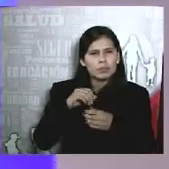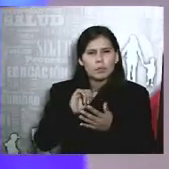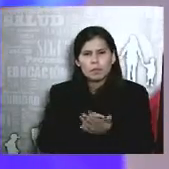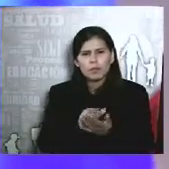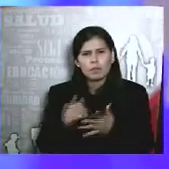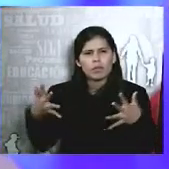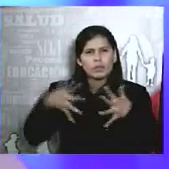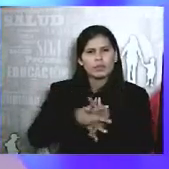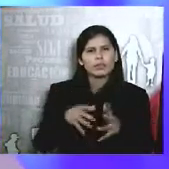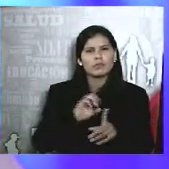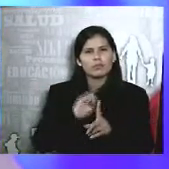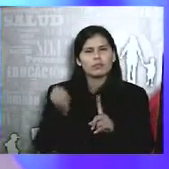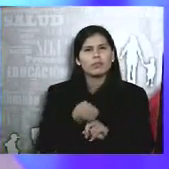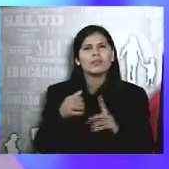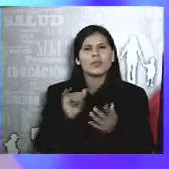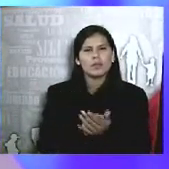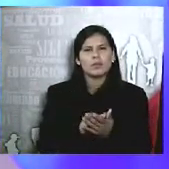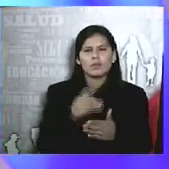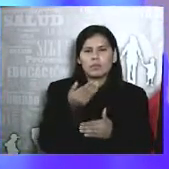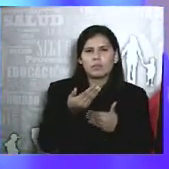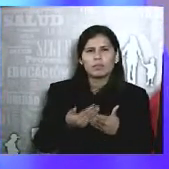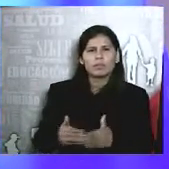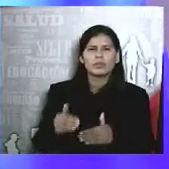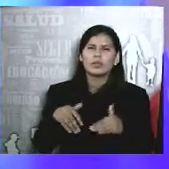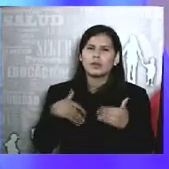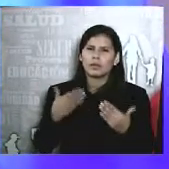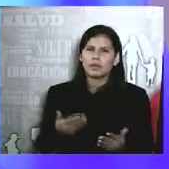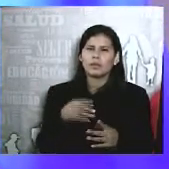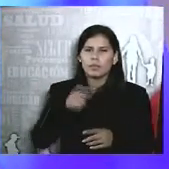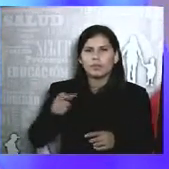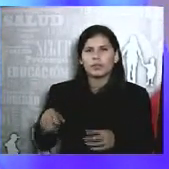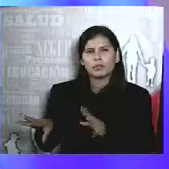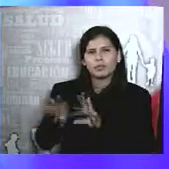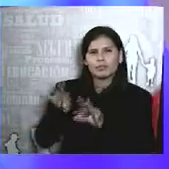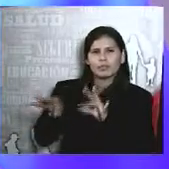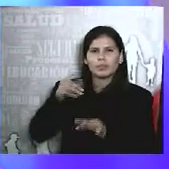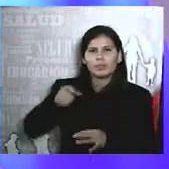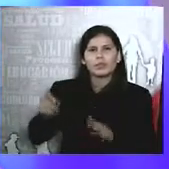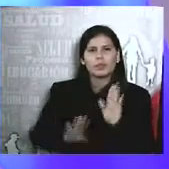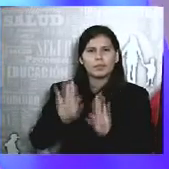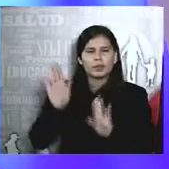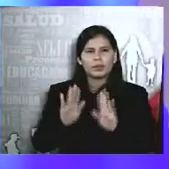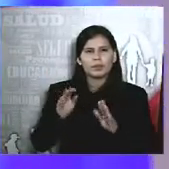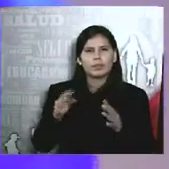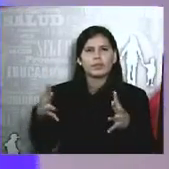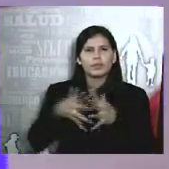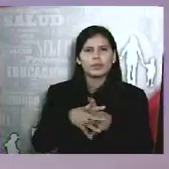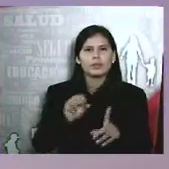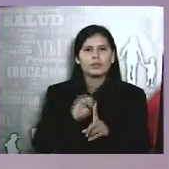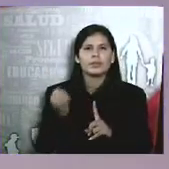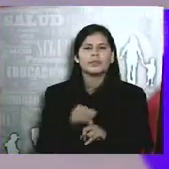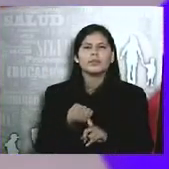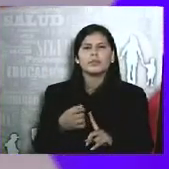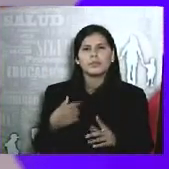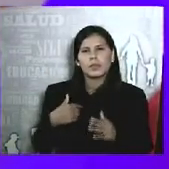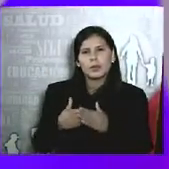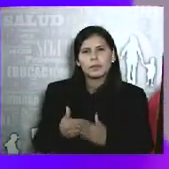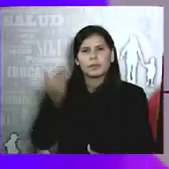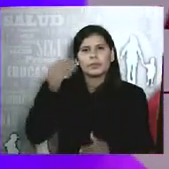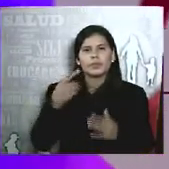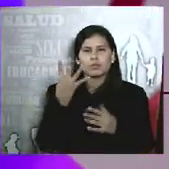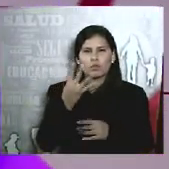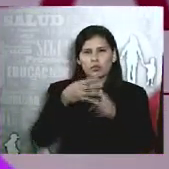como Agencia Colombiana para la Reintegración a contratar participantes del proceso de reintegración. Realizamos 4